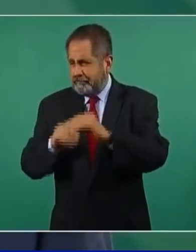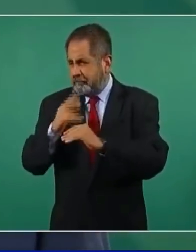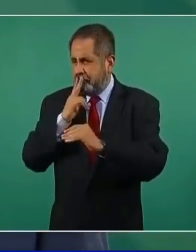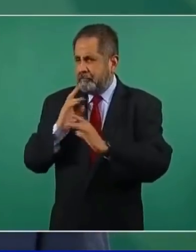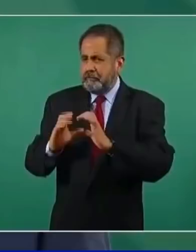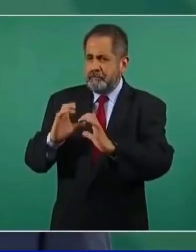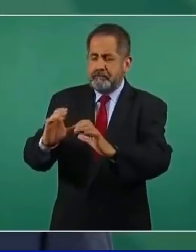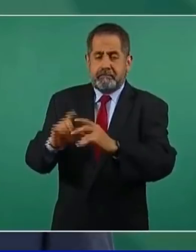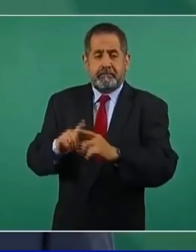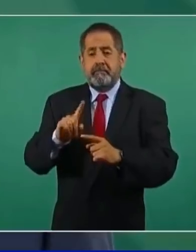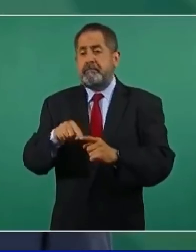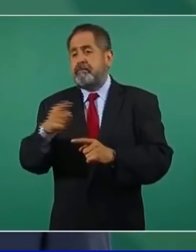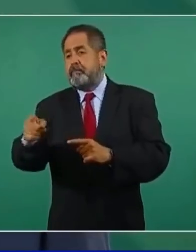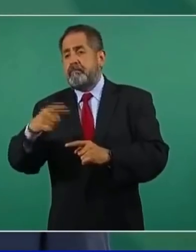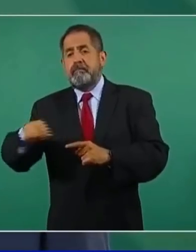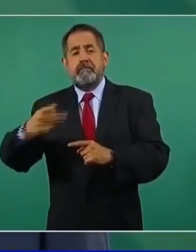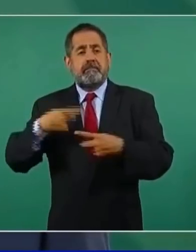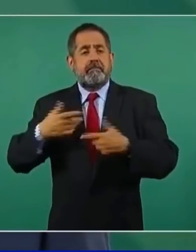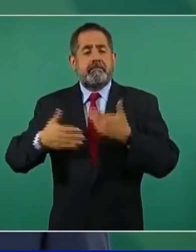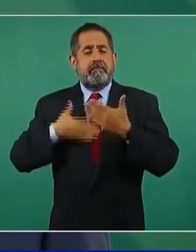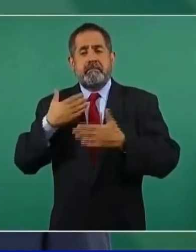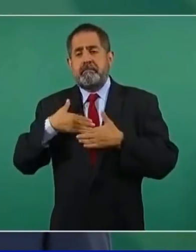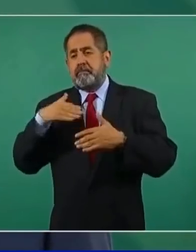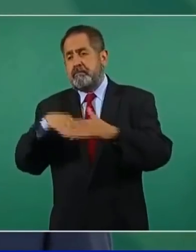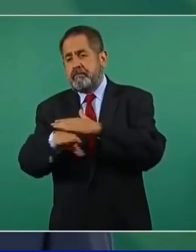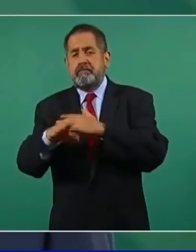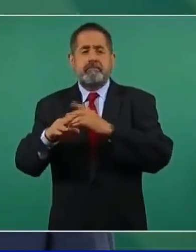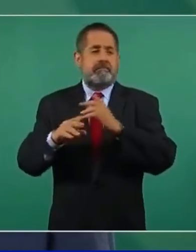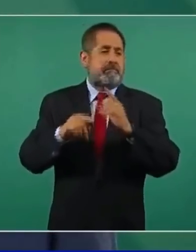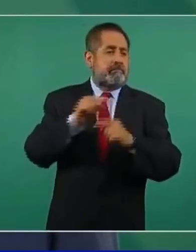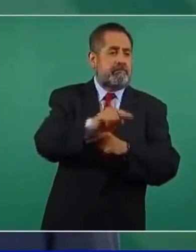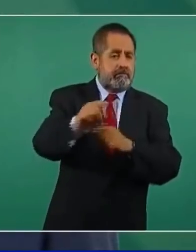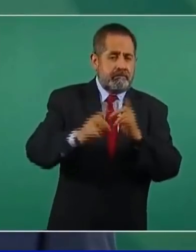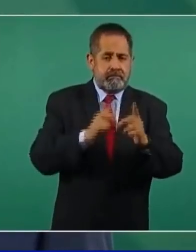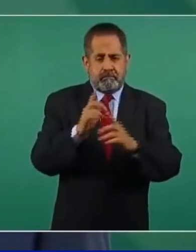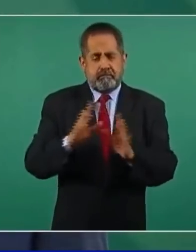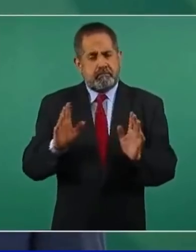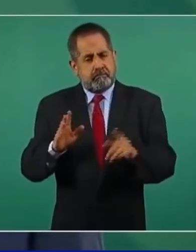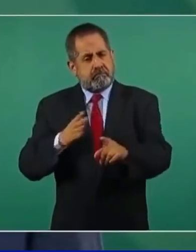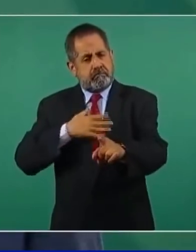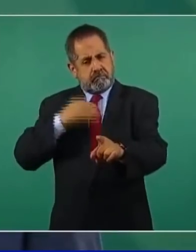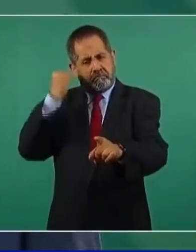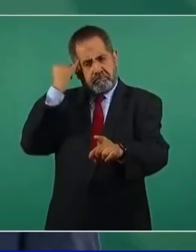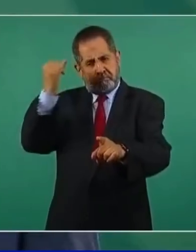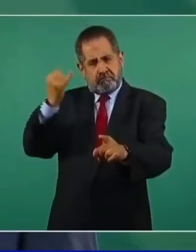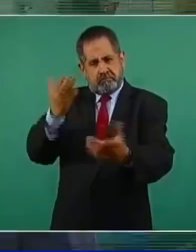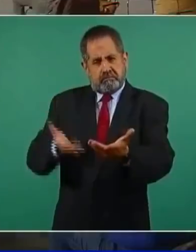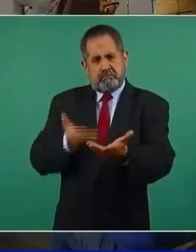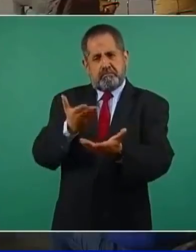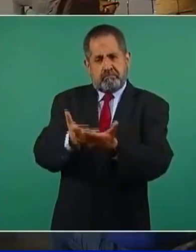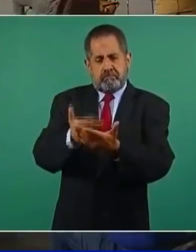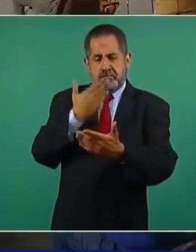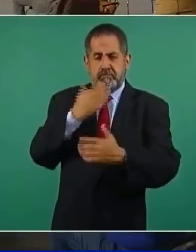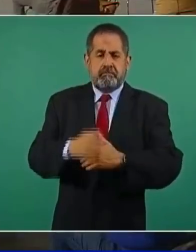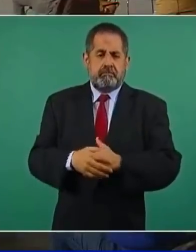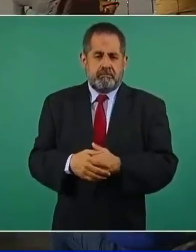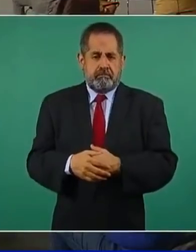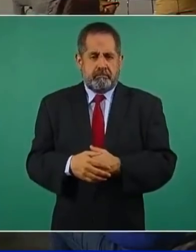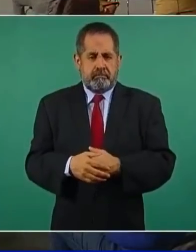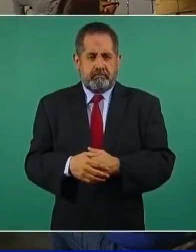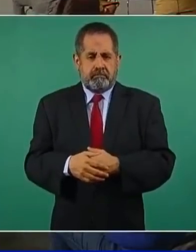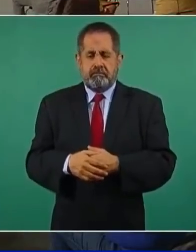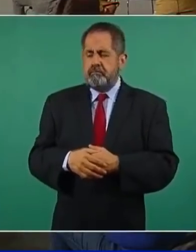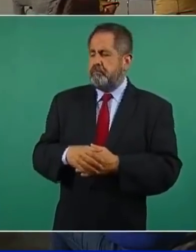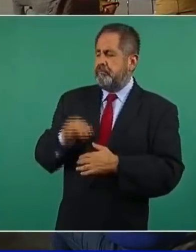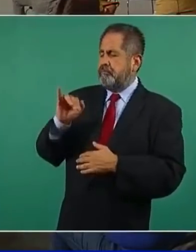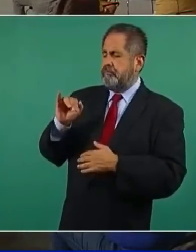crear áreas de recreación, de deporte, pero no se descarta lo que tú estás planteando. Es solamente una